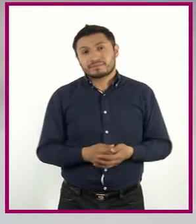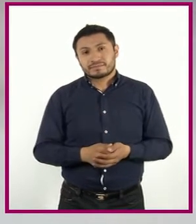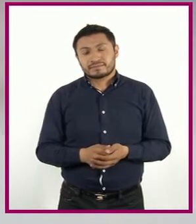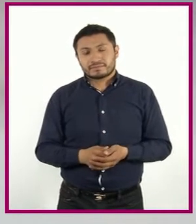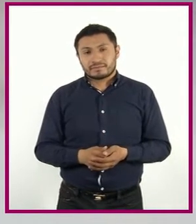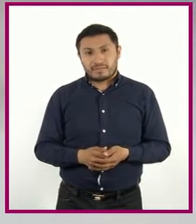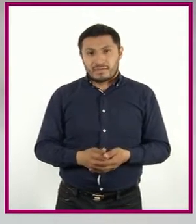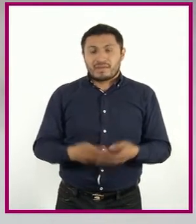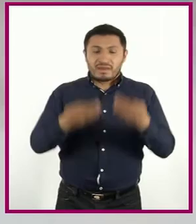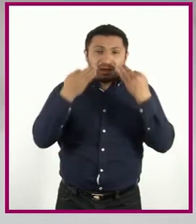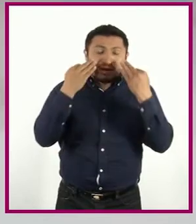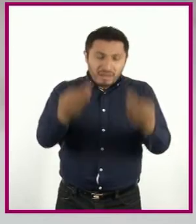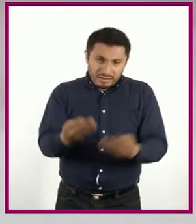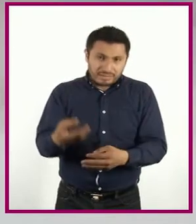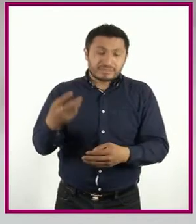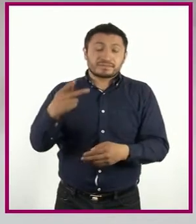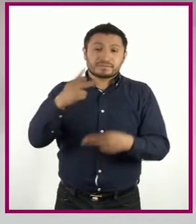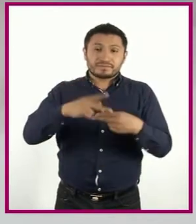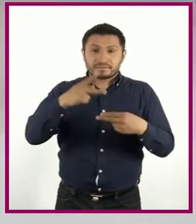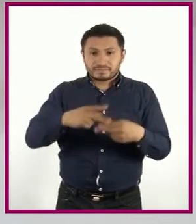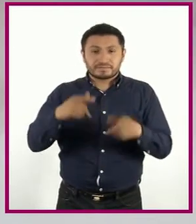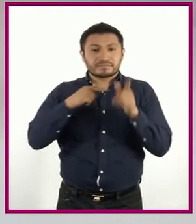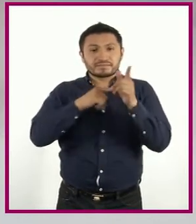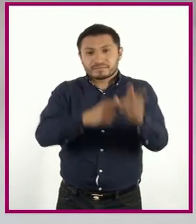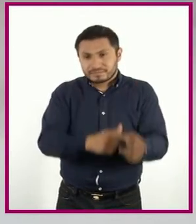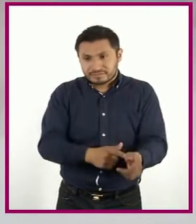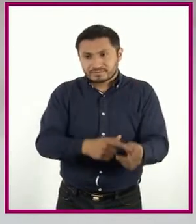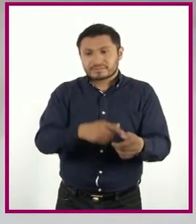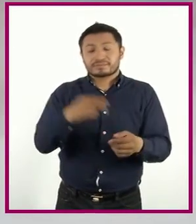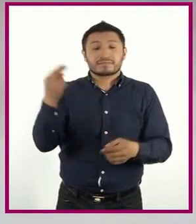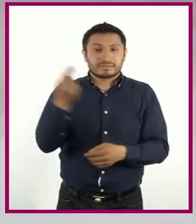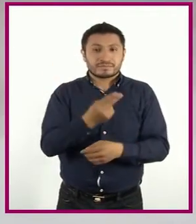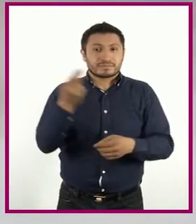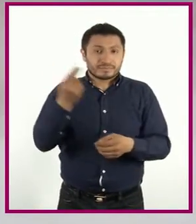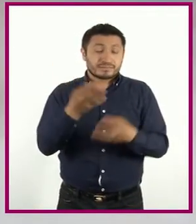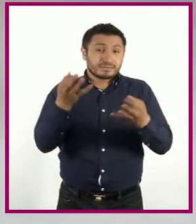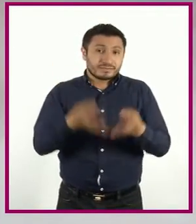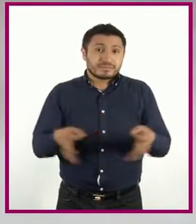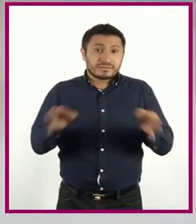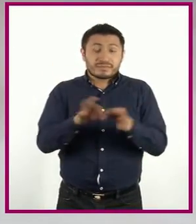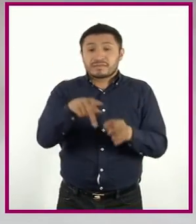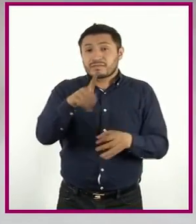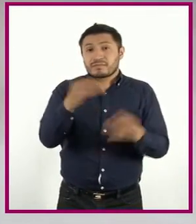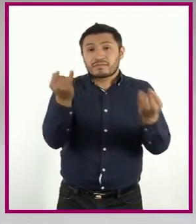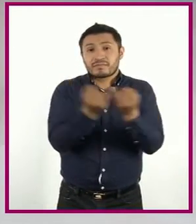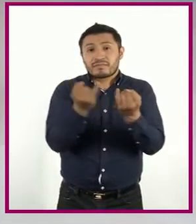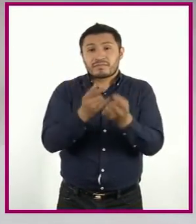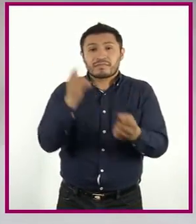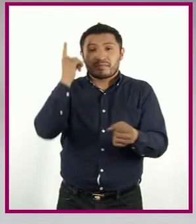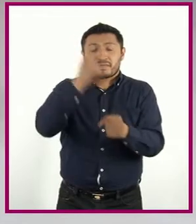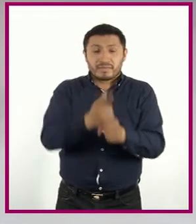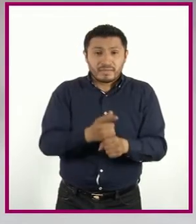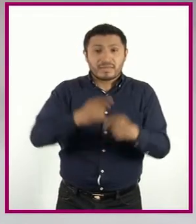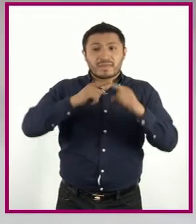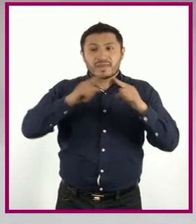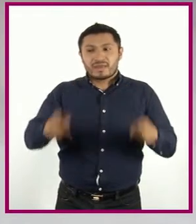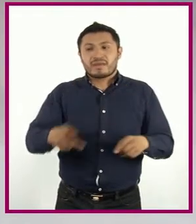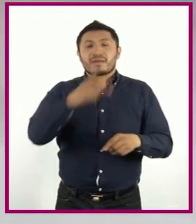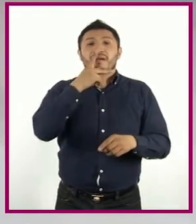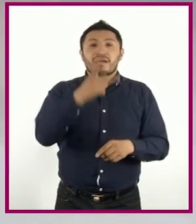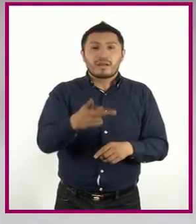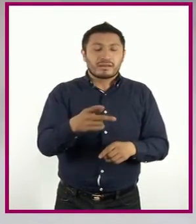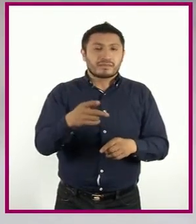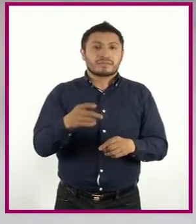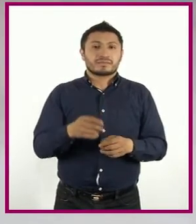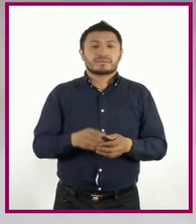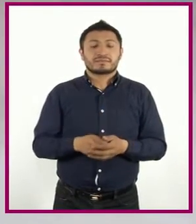Podemos observar cómo los pronombres siguen siendo necesarios, pero también encontramos otro tipo de palabras que nos